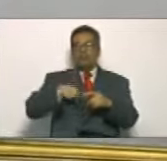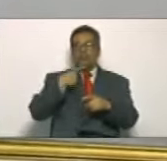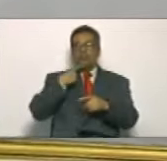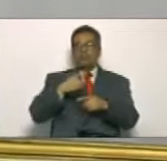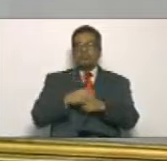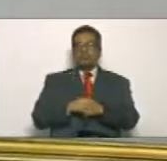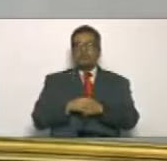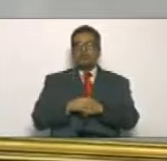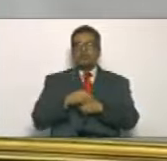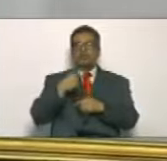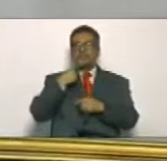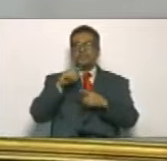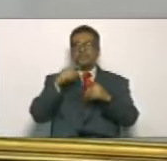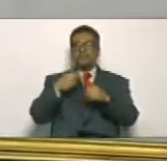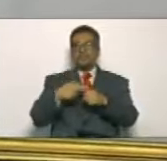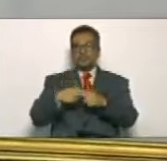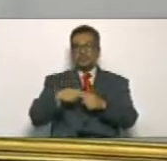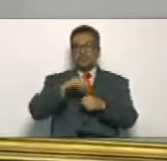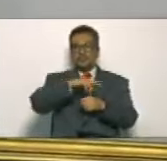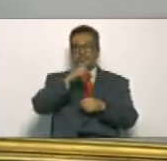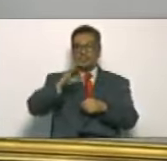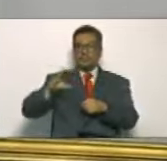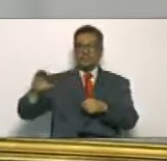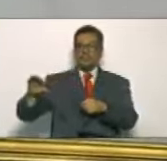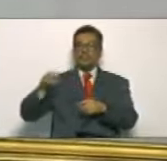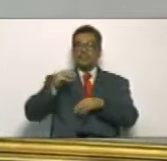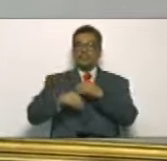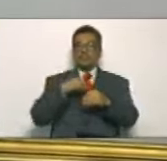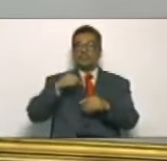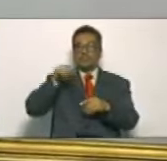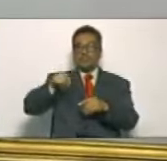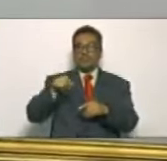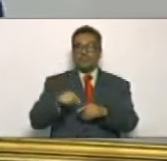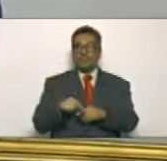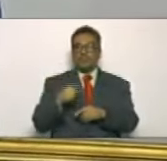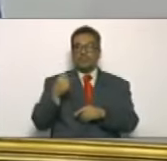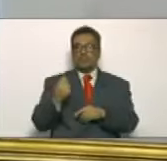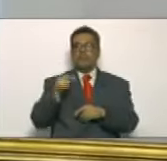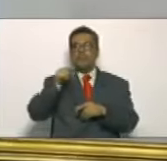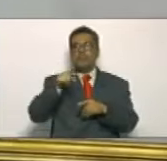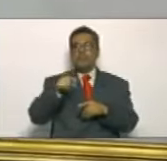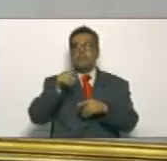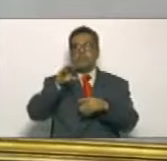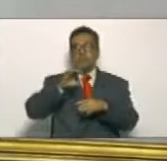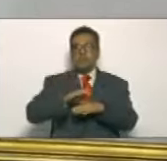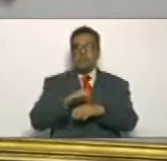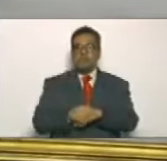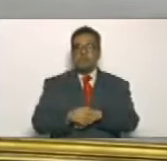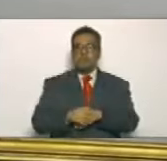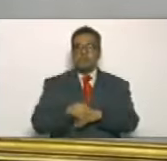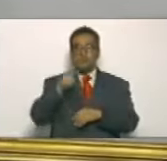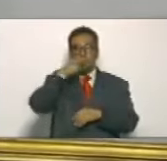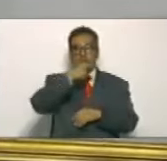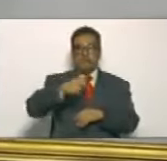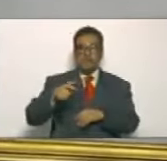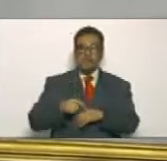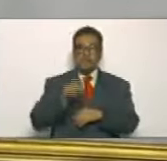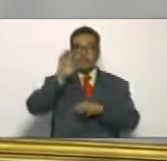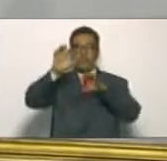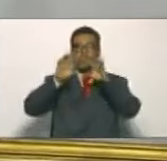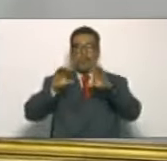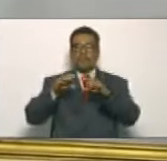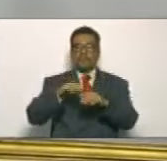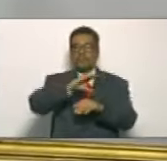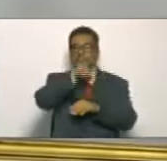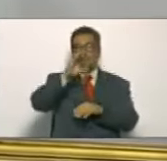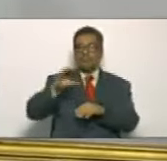también mencionar Petrocaribe, una fórmula que hoy es extrañada en esta región, en los pueblos, en los países del